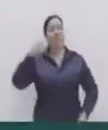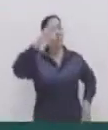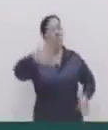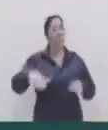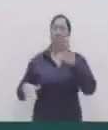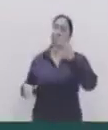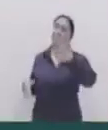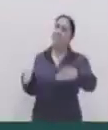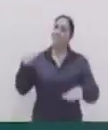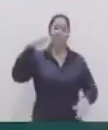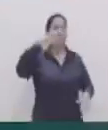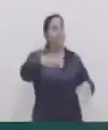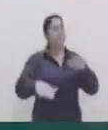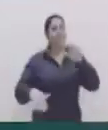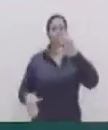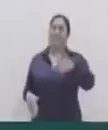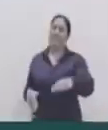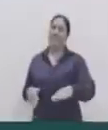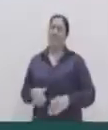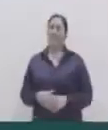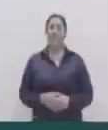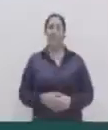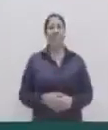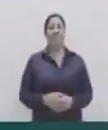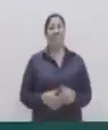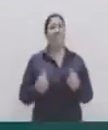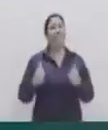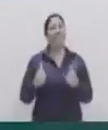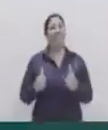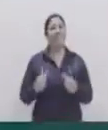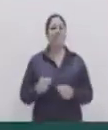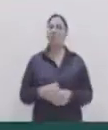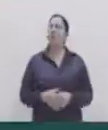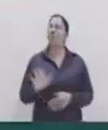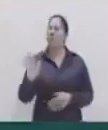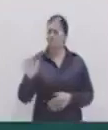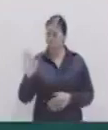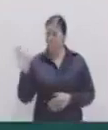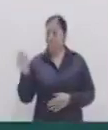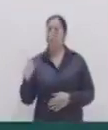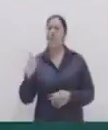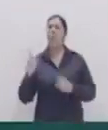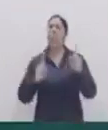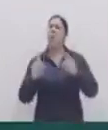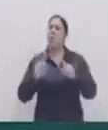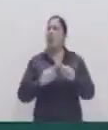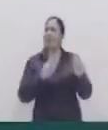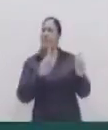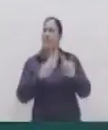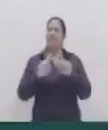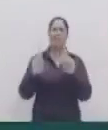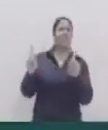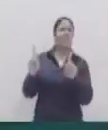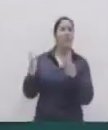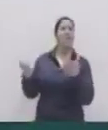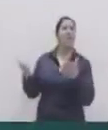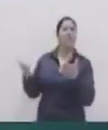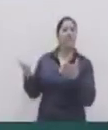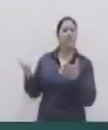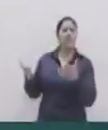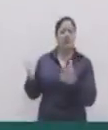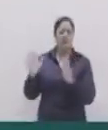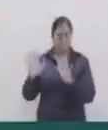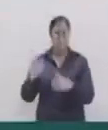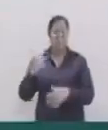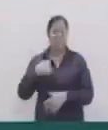Nadar. Nadar. Muy bien. ¿Cuál es la diferencia en este caso? Yo no